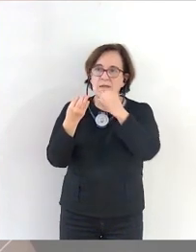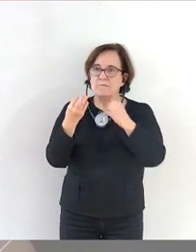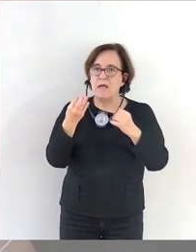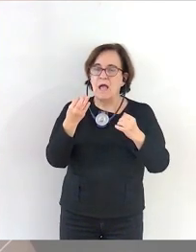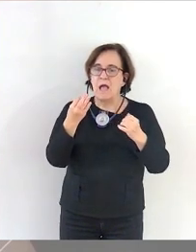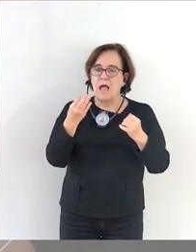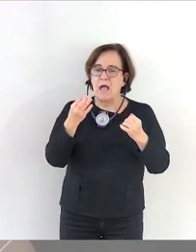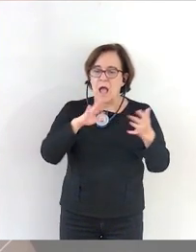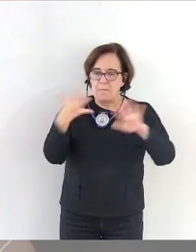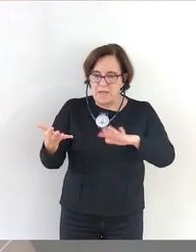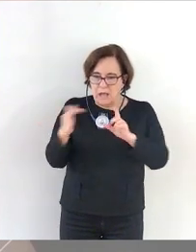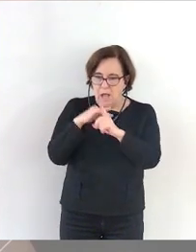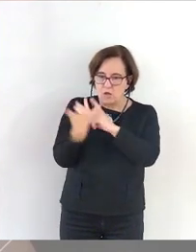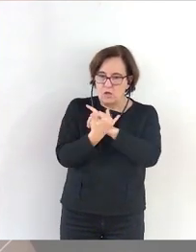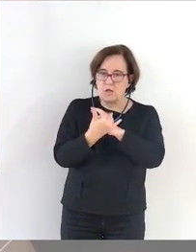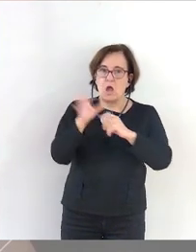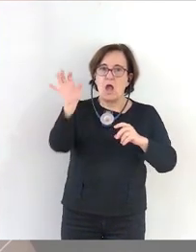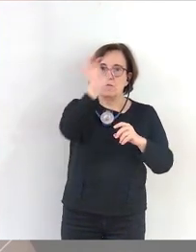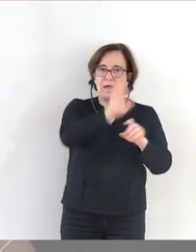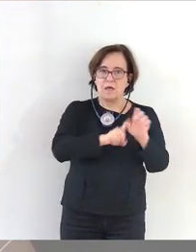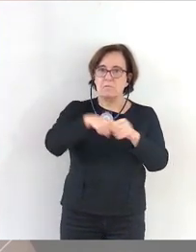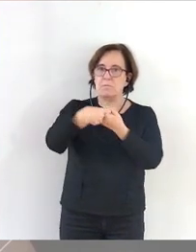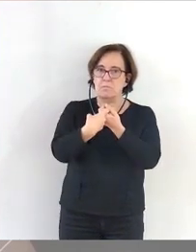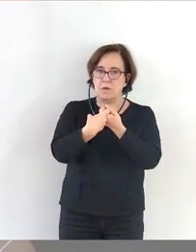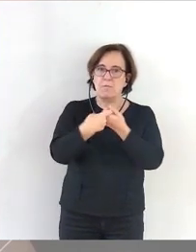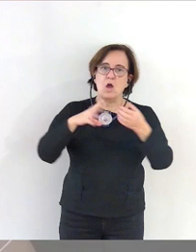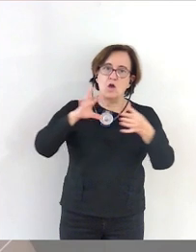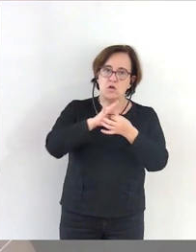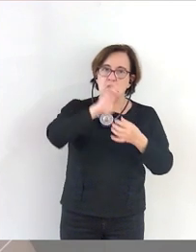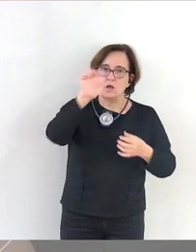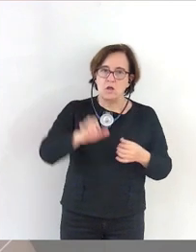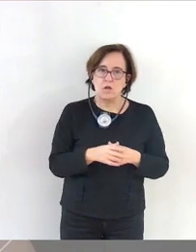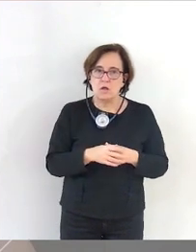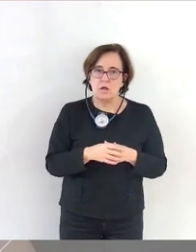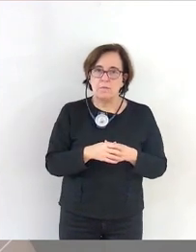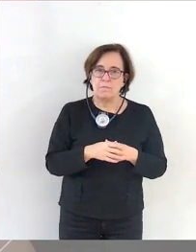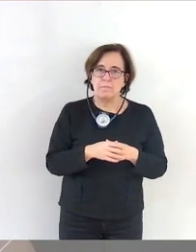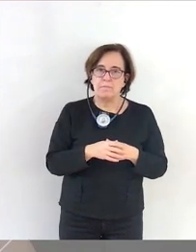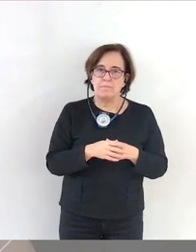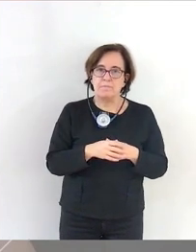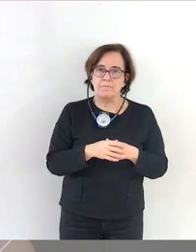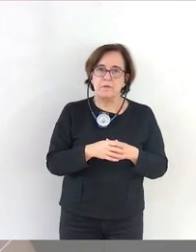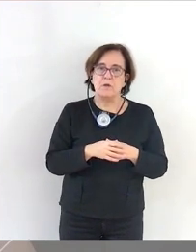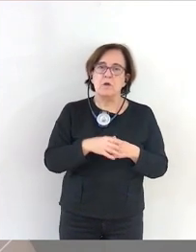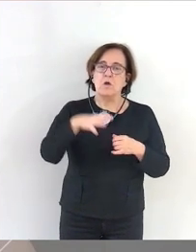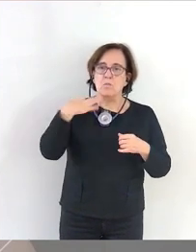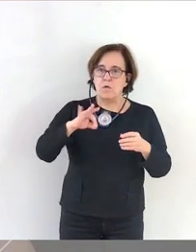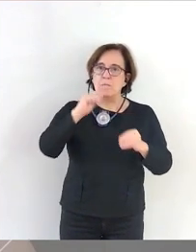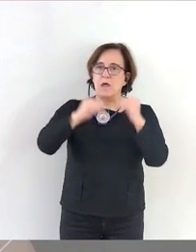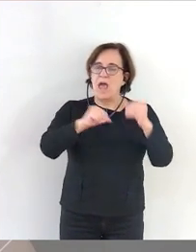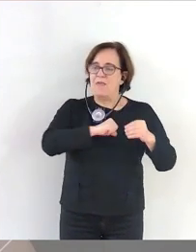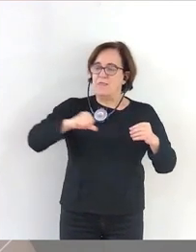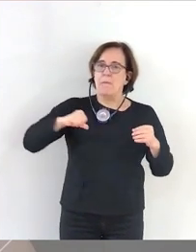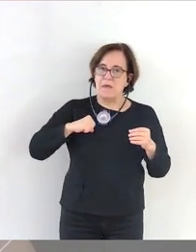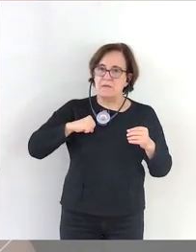en el contexto de los países miembros de la Unión Europea Cómo podemos llegar a una Independencia